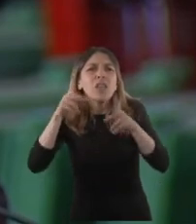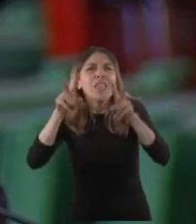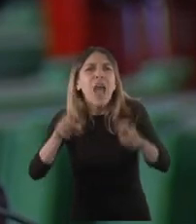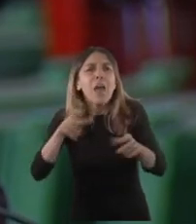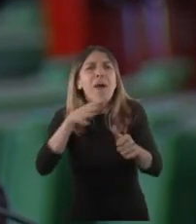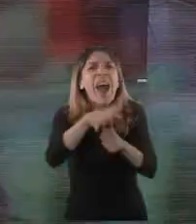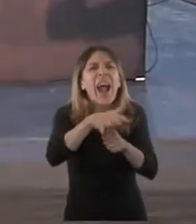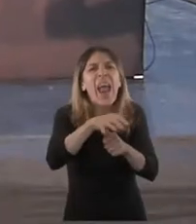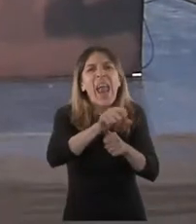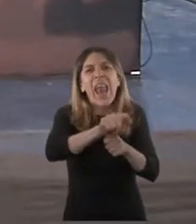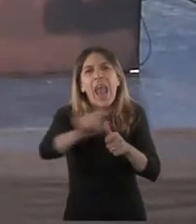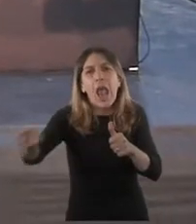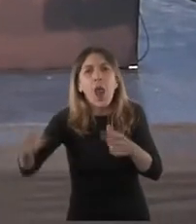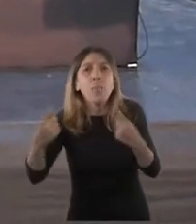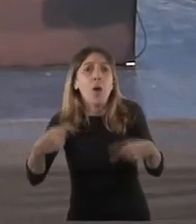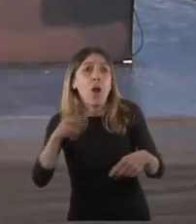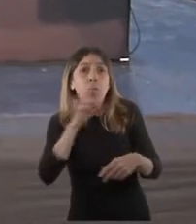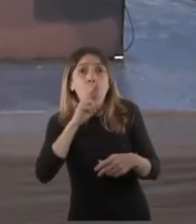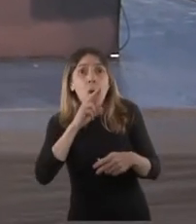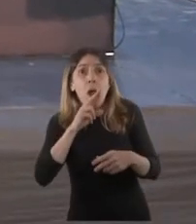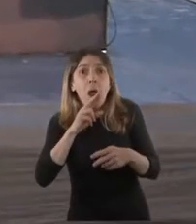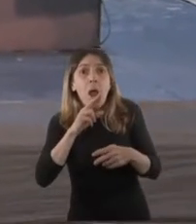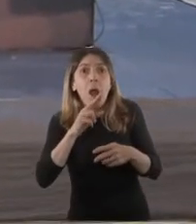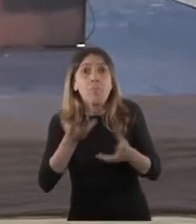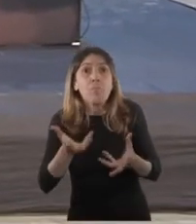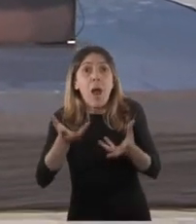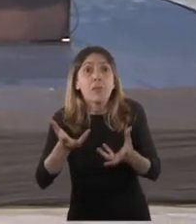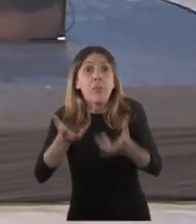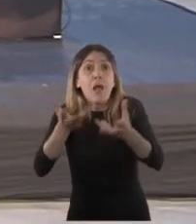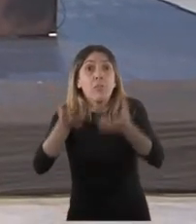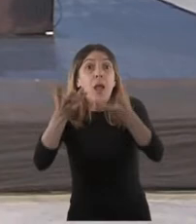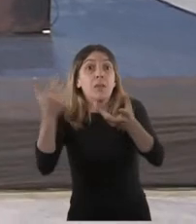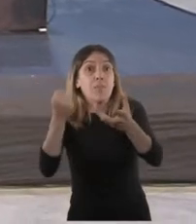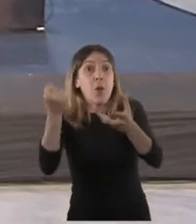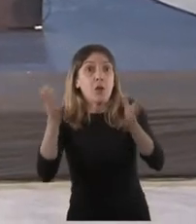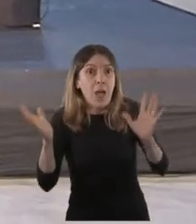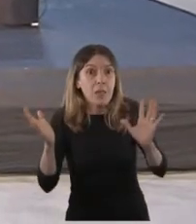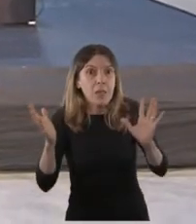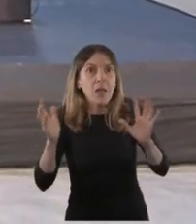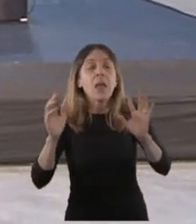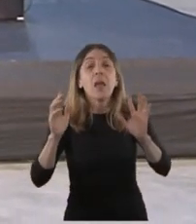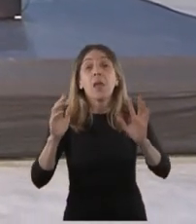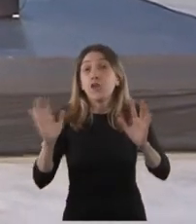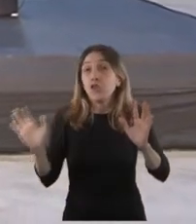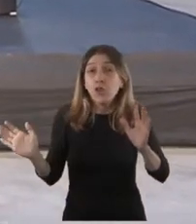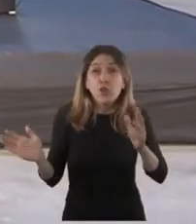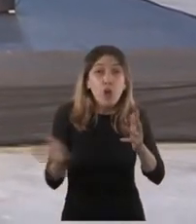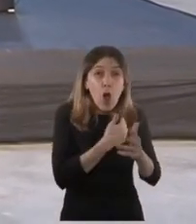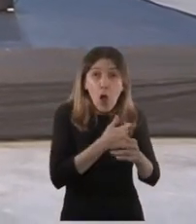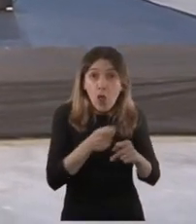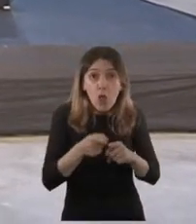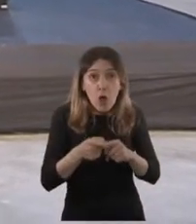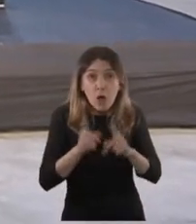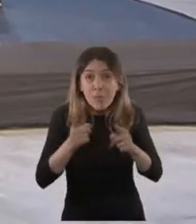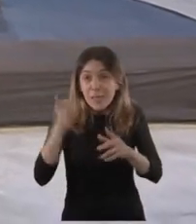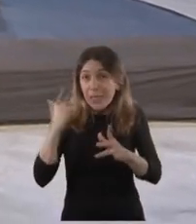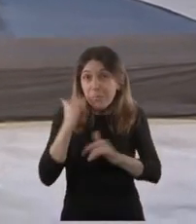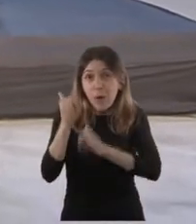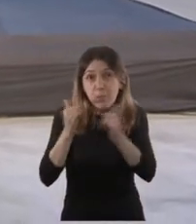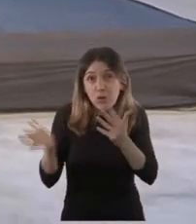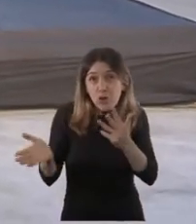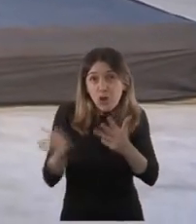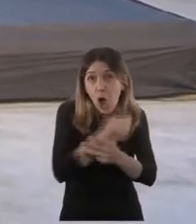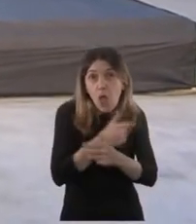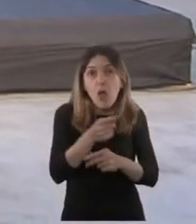la mujer ocupa un lugar más importante, y todo eso todo eso, tenemos